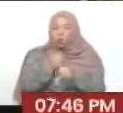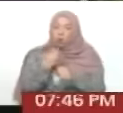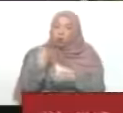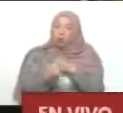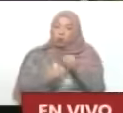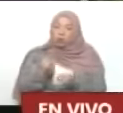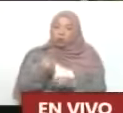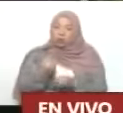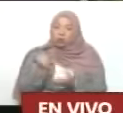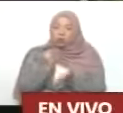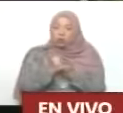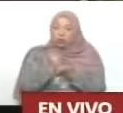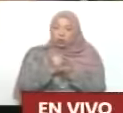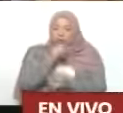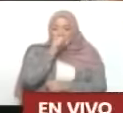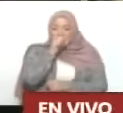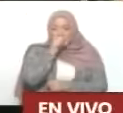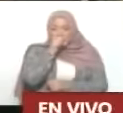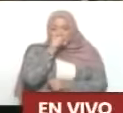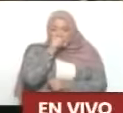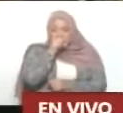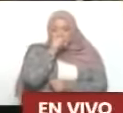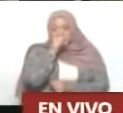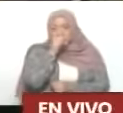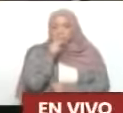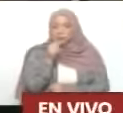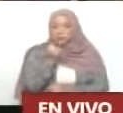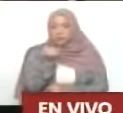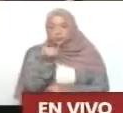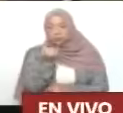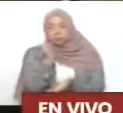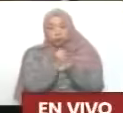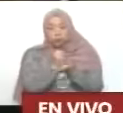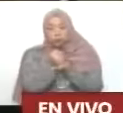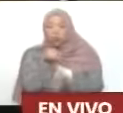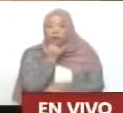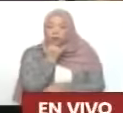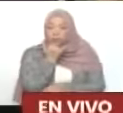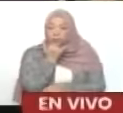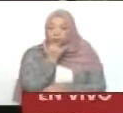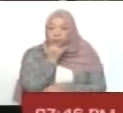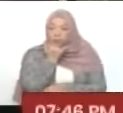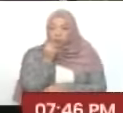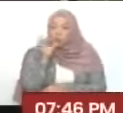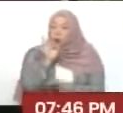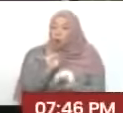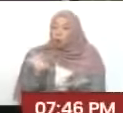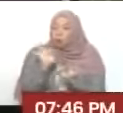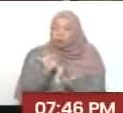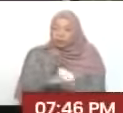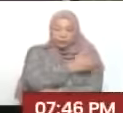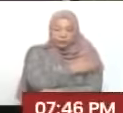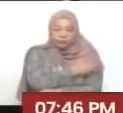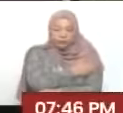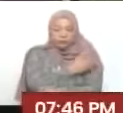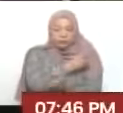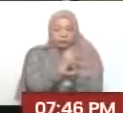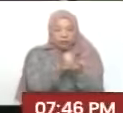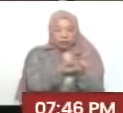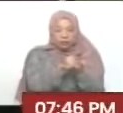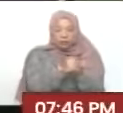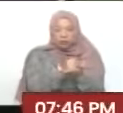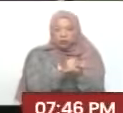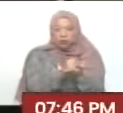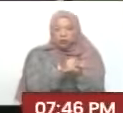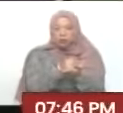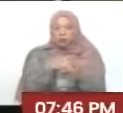las instituciones. Correcto. La izquierda se ha equivocado cuando ha dicho que no había que pelear por las instituciones. La derecha